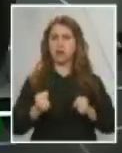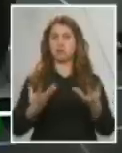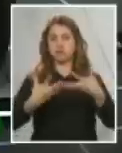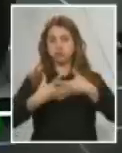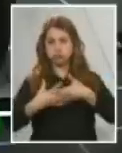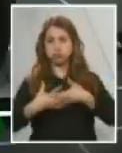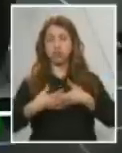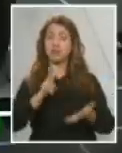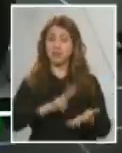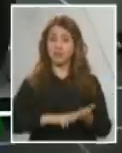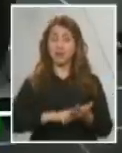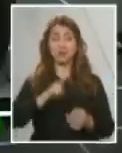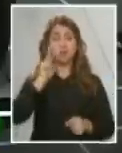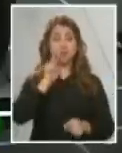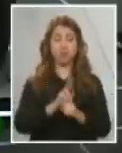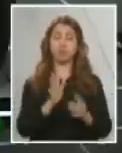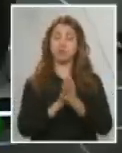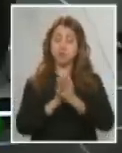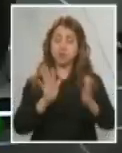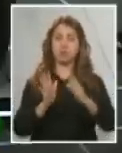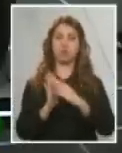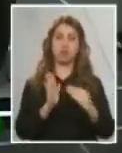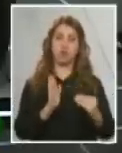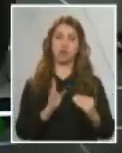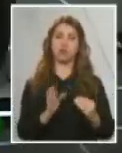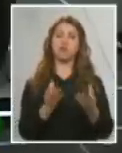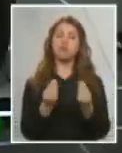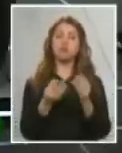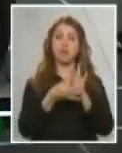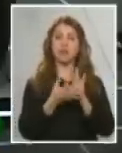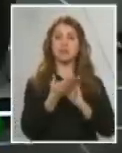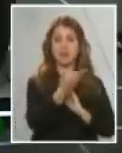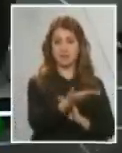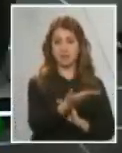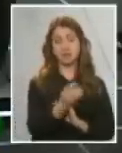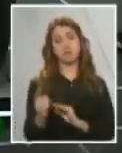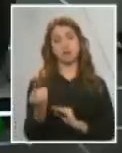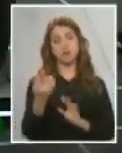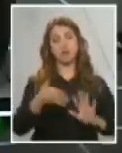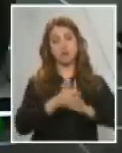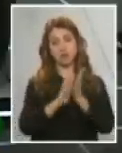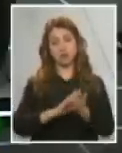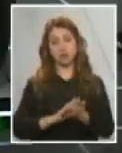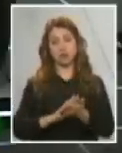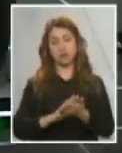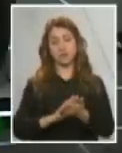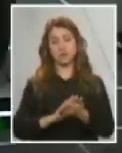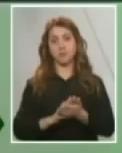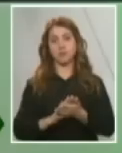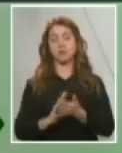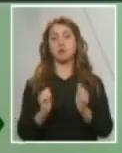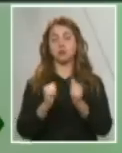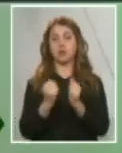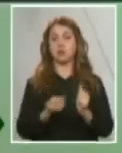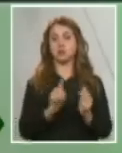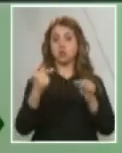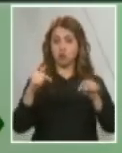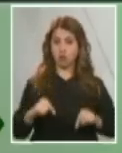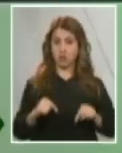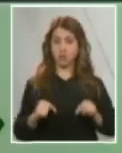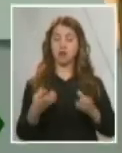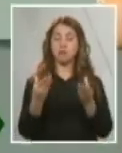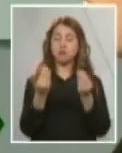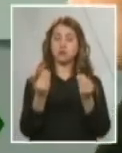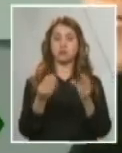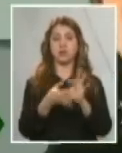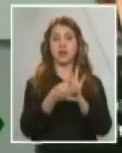ti, de verdad que me parece un tremendo ejemplo. Así que muchísimas gracias, Nicole, gracias primero que a todos por haber estado con nosotros hoy día.